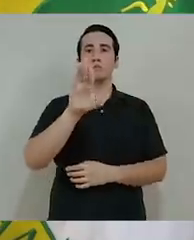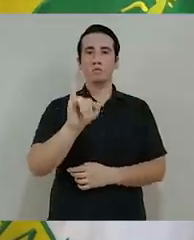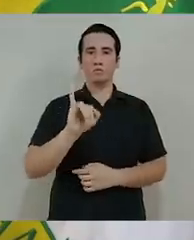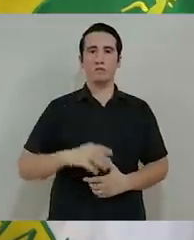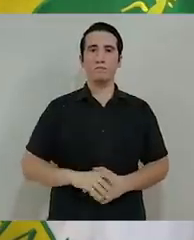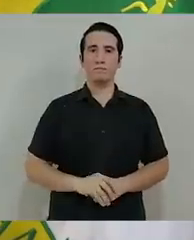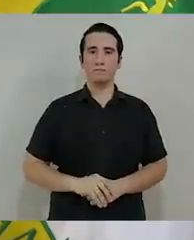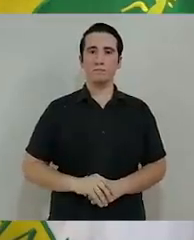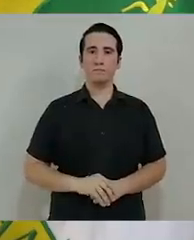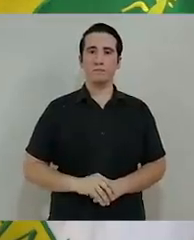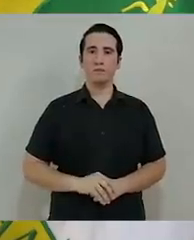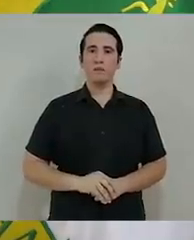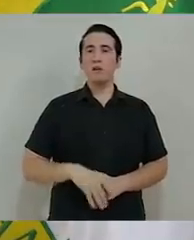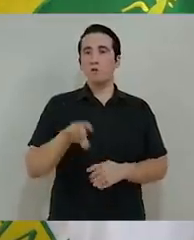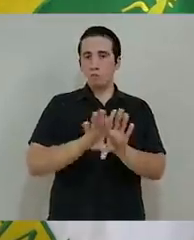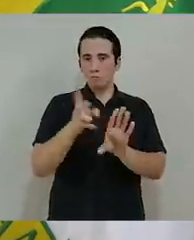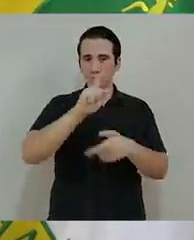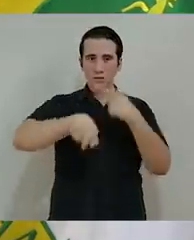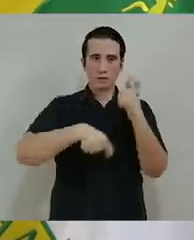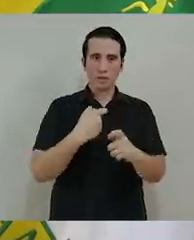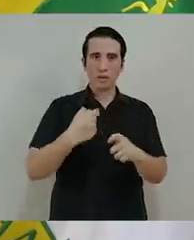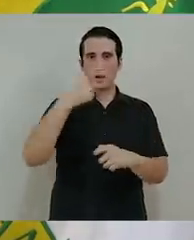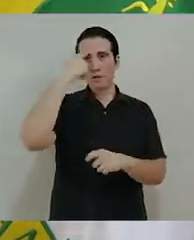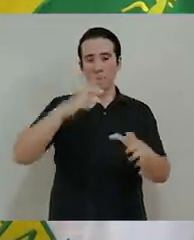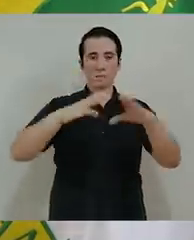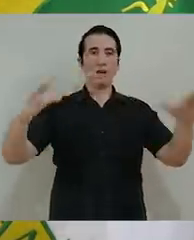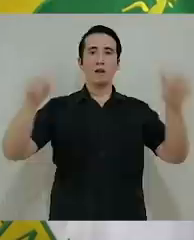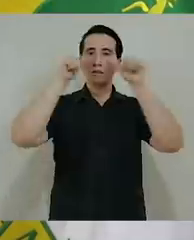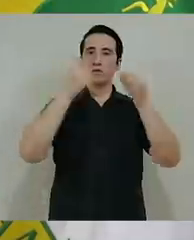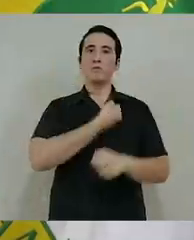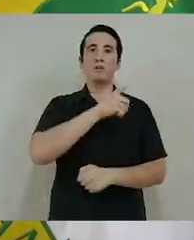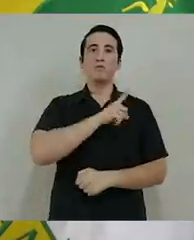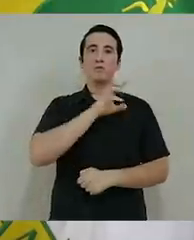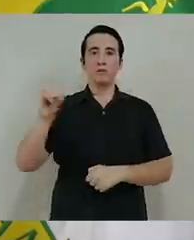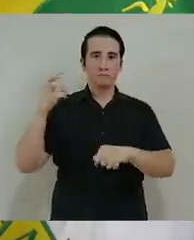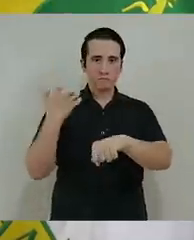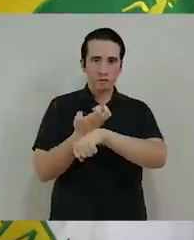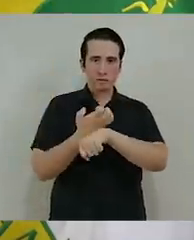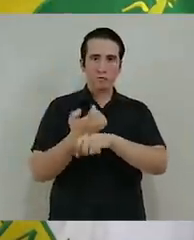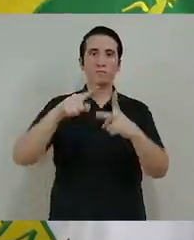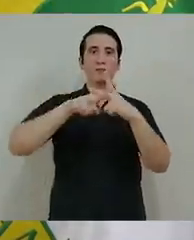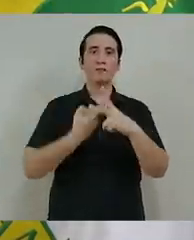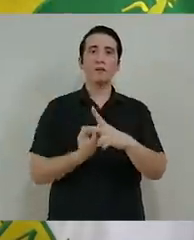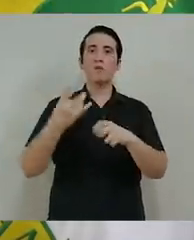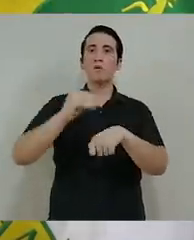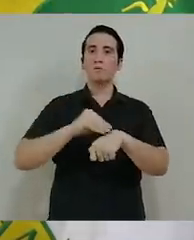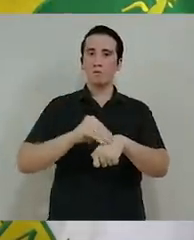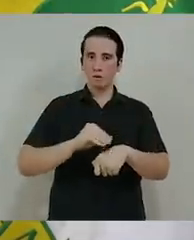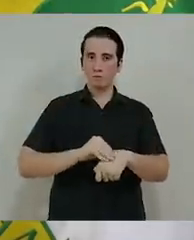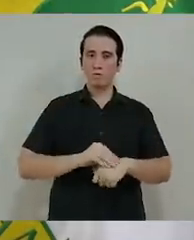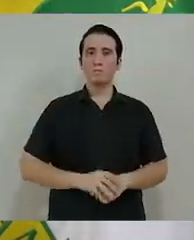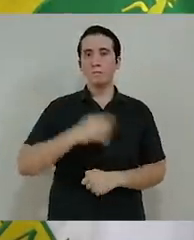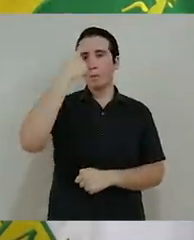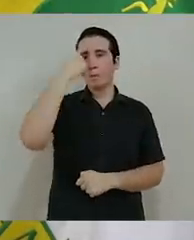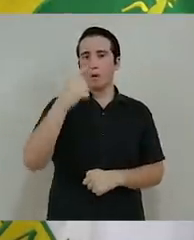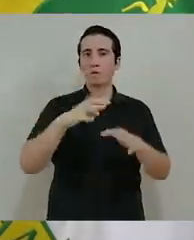unidades de cuidados intensivos. Como parte de esta estrategia y para ampliar la atención de salud en el oriente del estado, hemos iniciado la